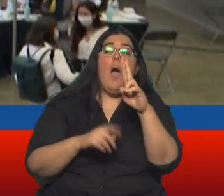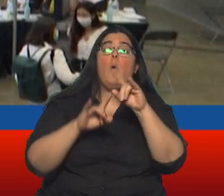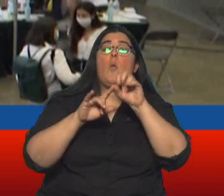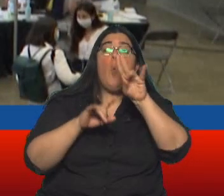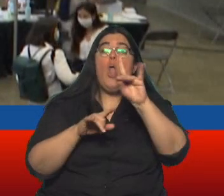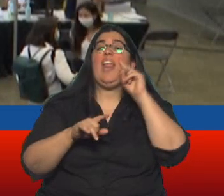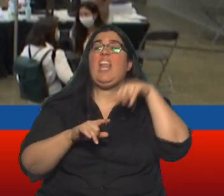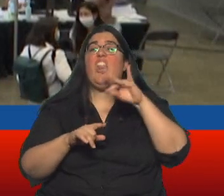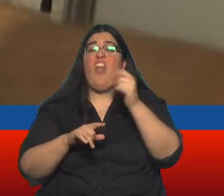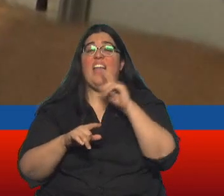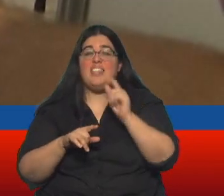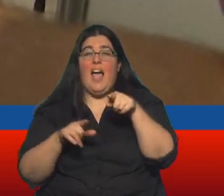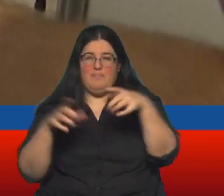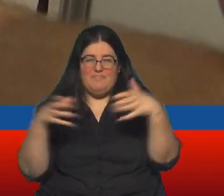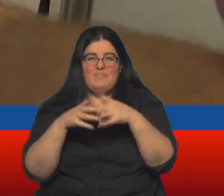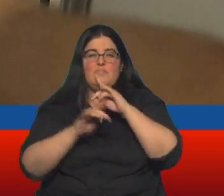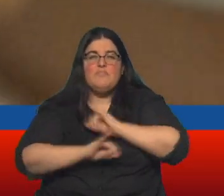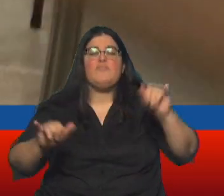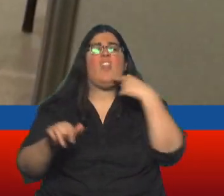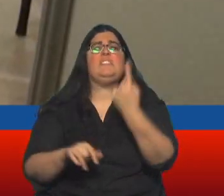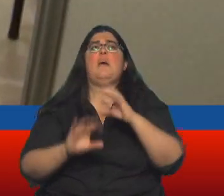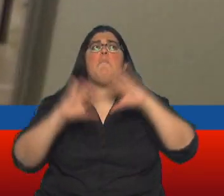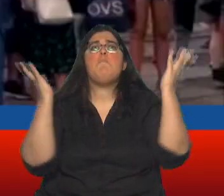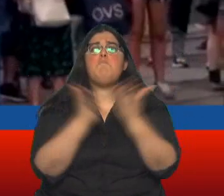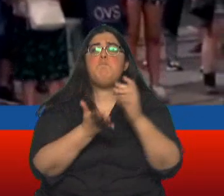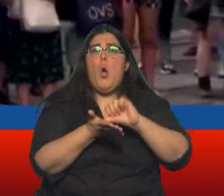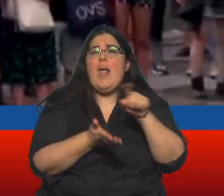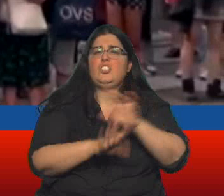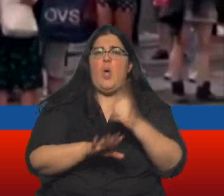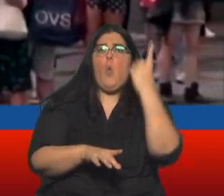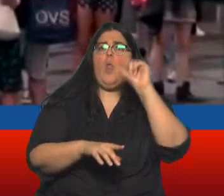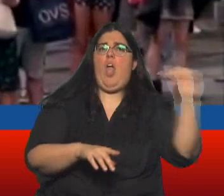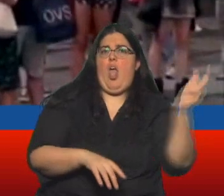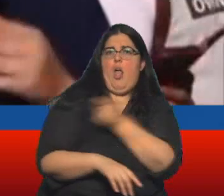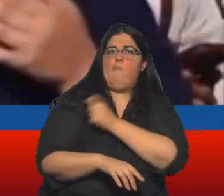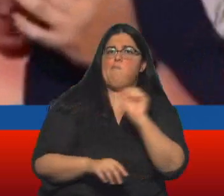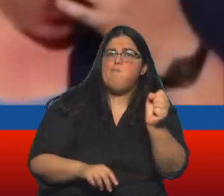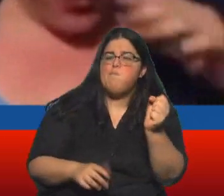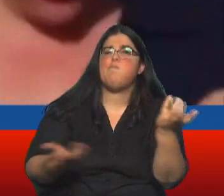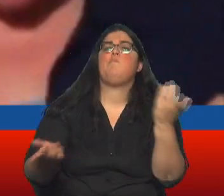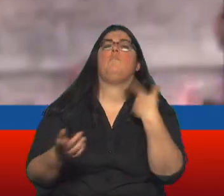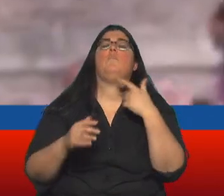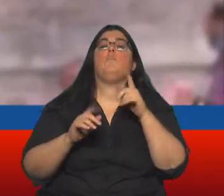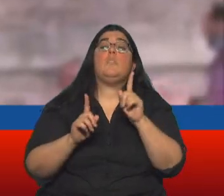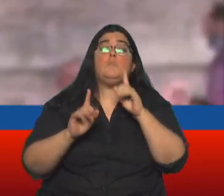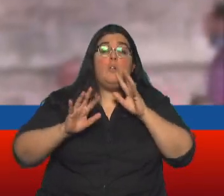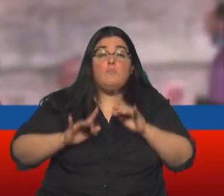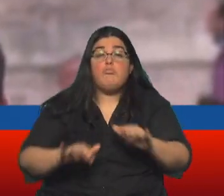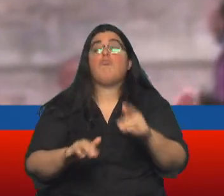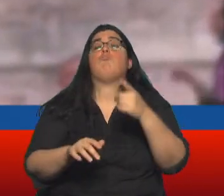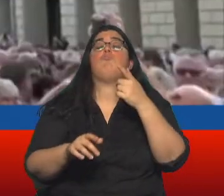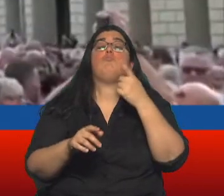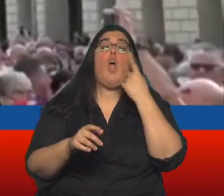de la población ya tiene al menos una dosis. Aunque en menor medida, las protestas y la resistencia a los